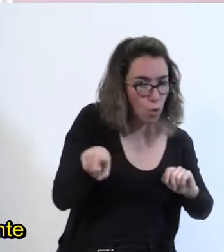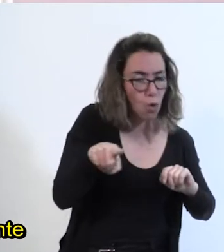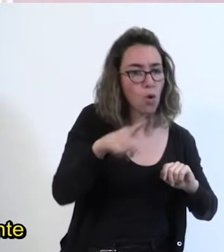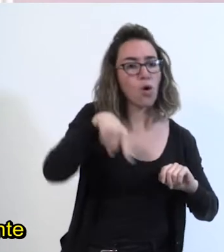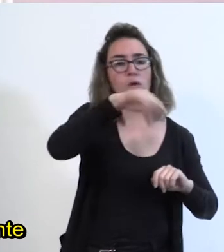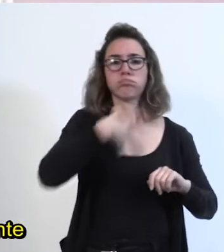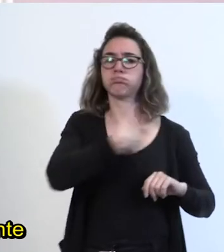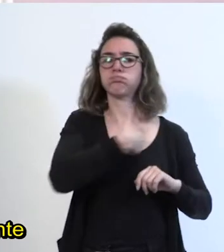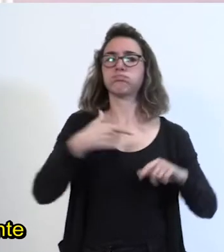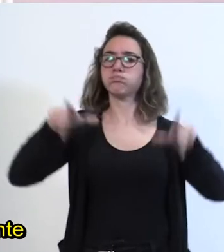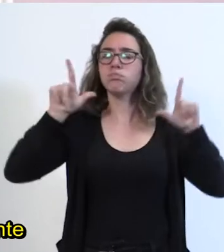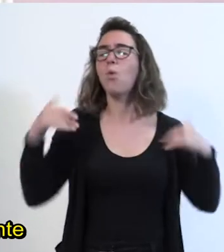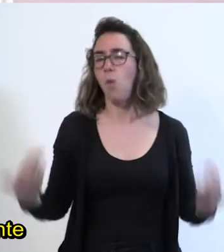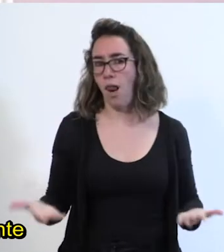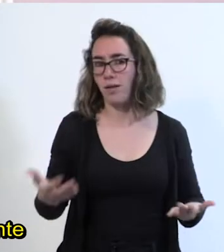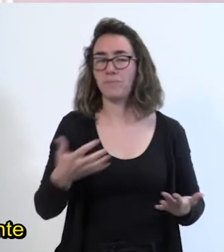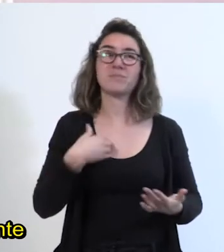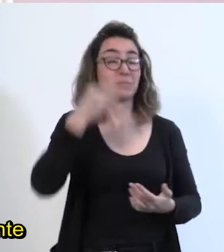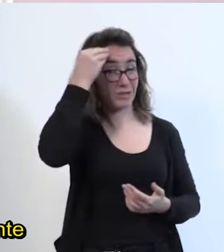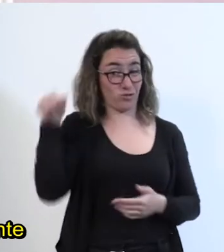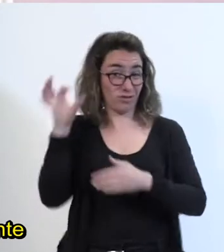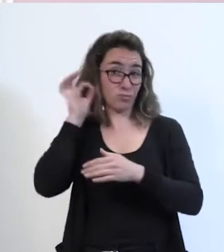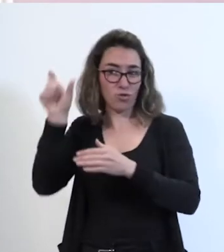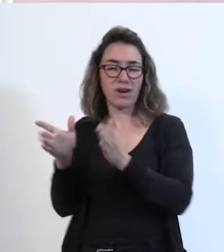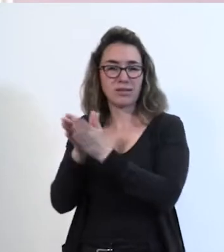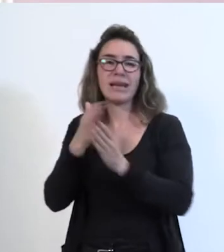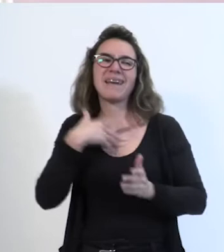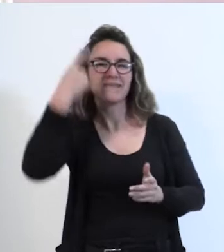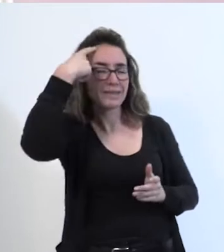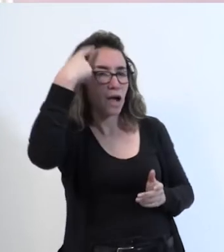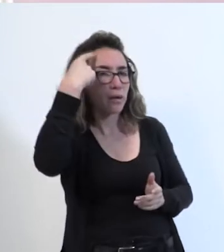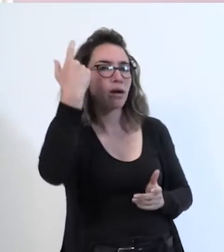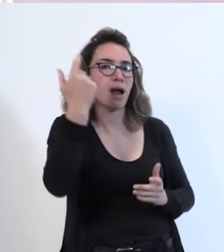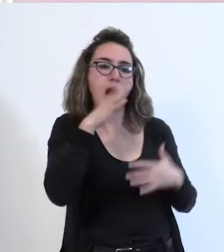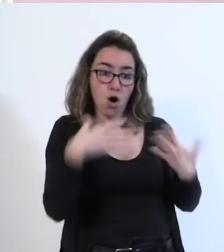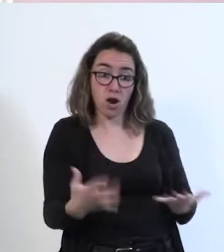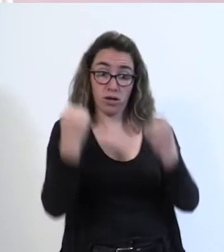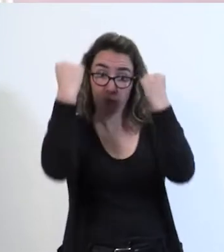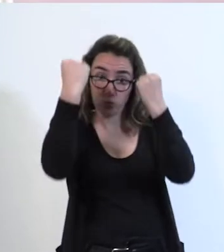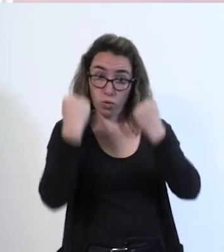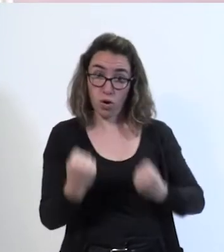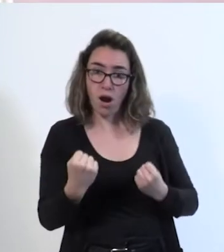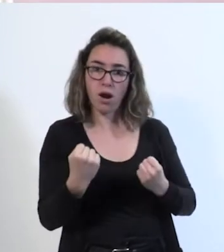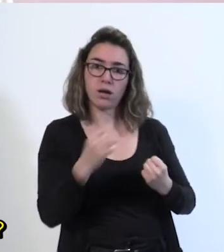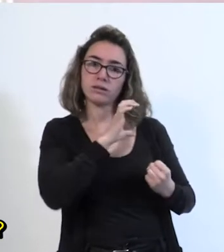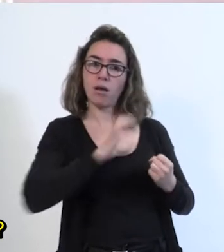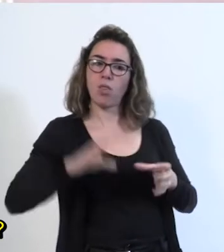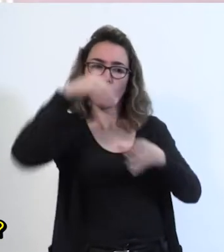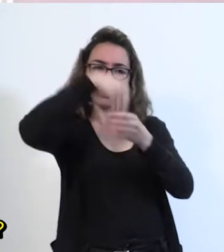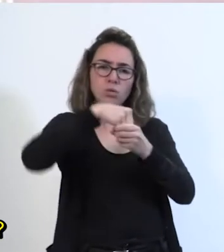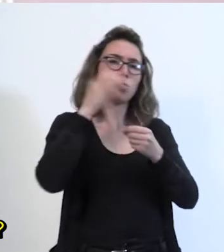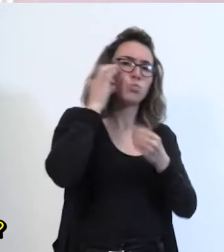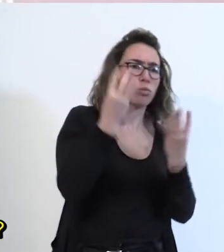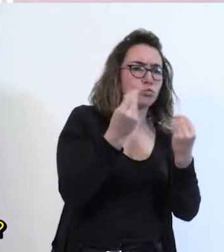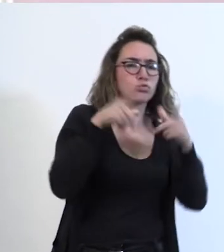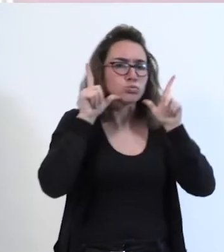Yo creo que esta compañera quiere saber un poquito exactamente cómo está representado ahora, ¿no?, un poco a nivel institucional, ¿no?, El Salvador,